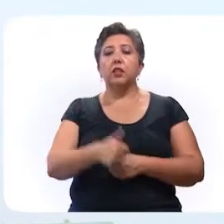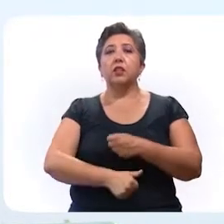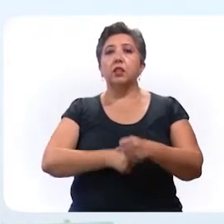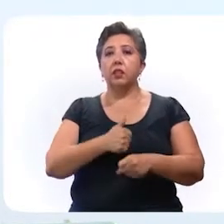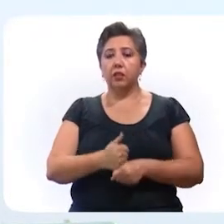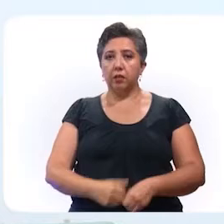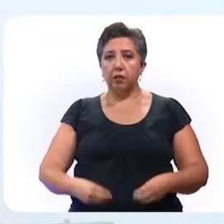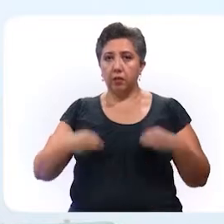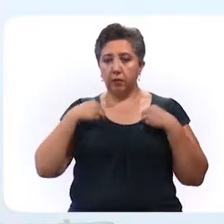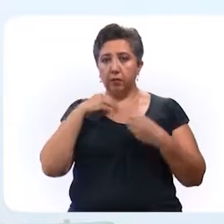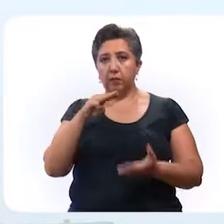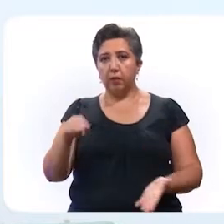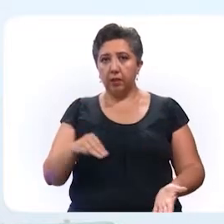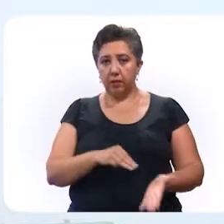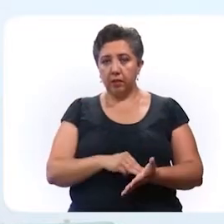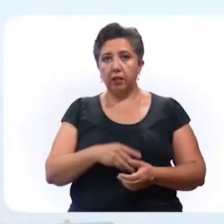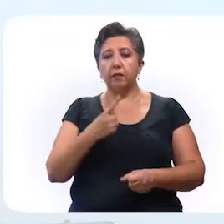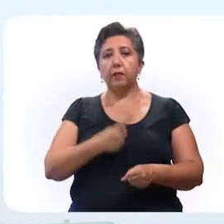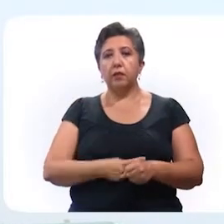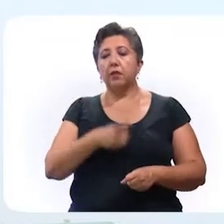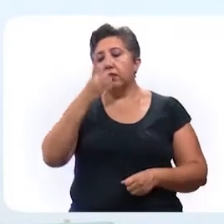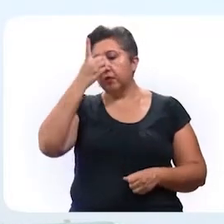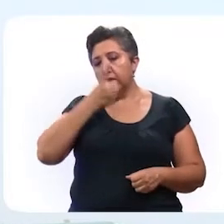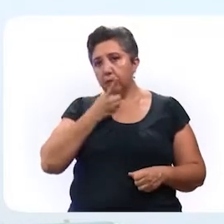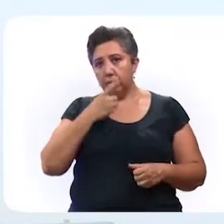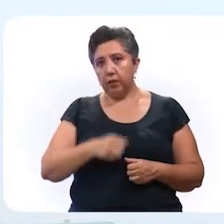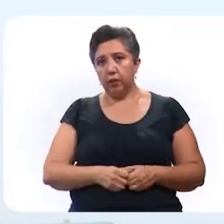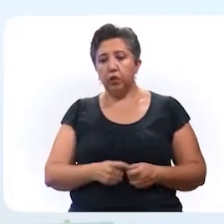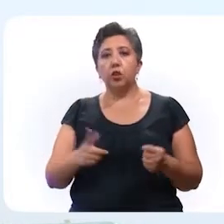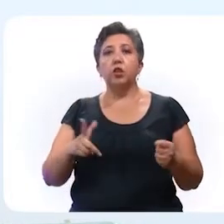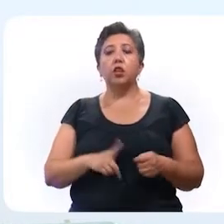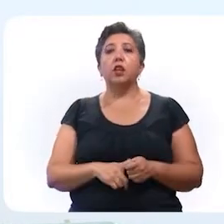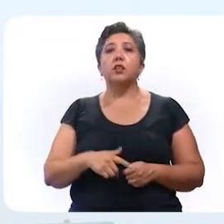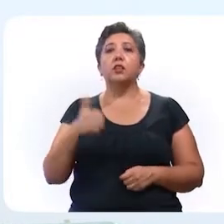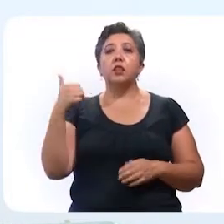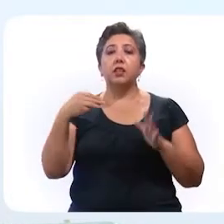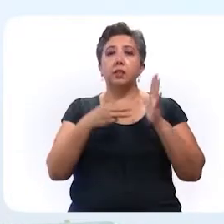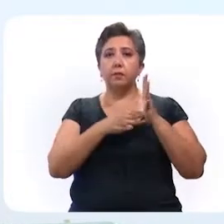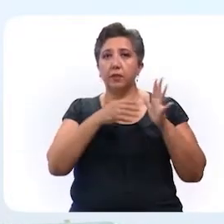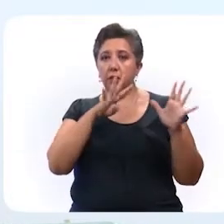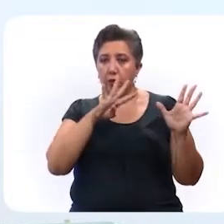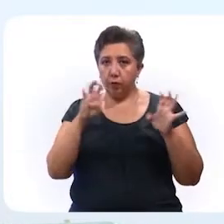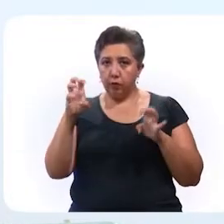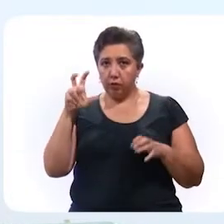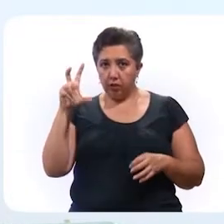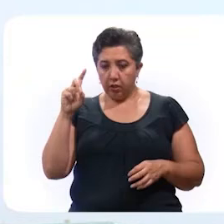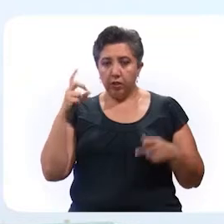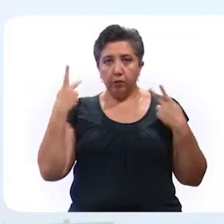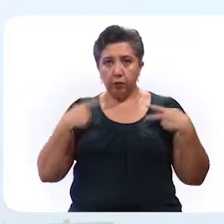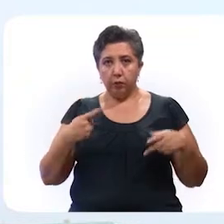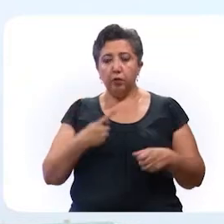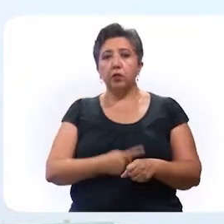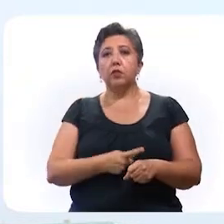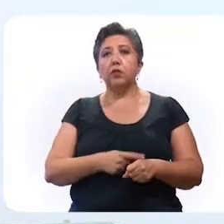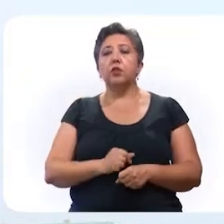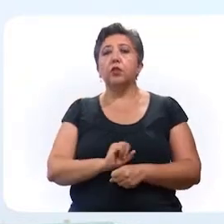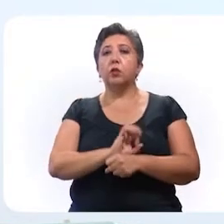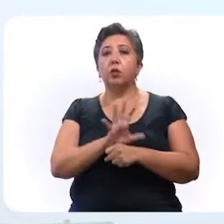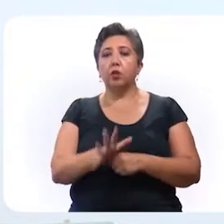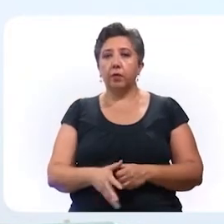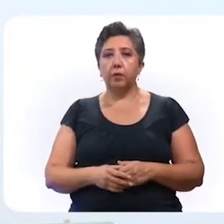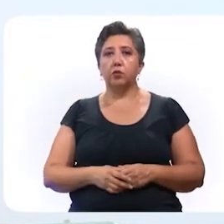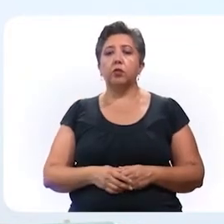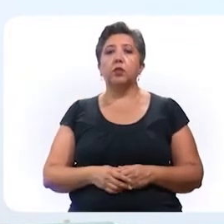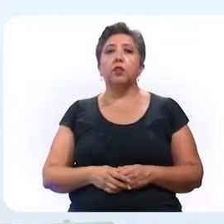años originaria de Mérida, que padecía diabetes. En total, son 6.930 las personas fallecidas a causa